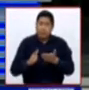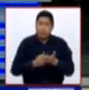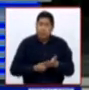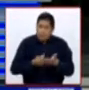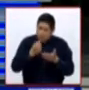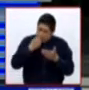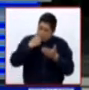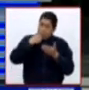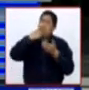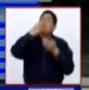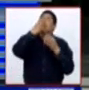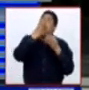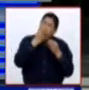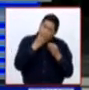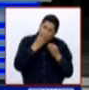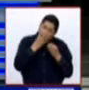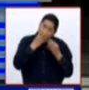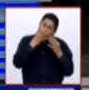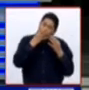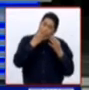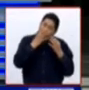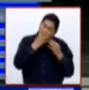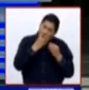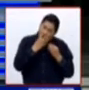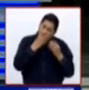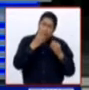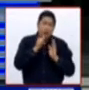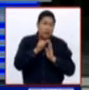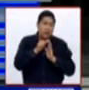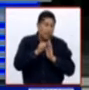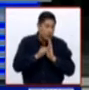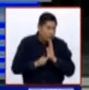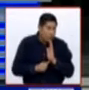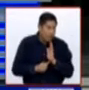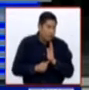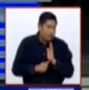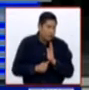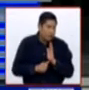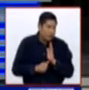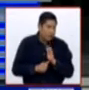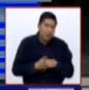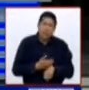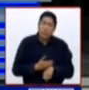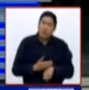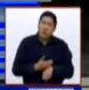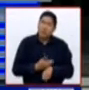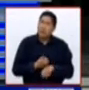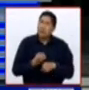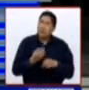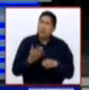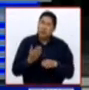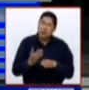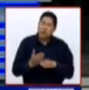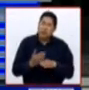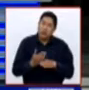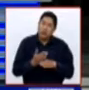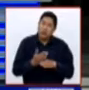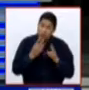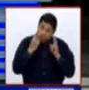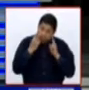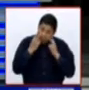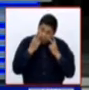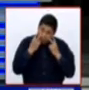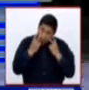terapia intensiva. Está en terapia intensiva, ha tenido una operación, pero está tardando mucho en recuperarse. Veamos. Vamos a ver.